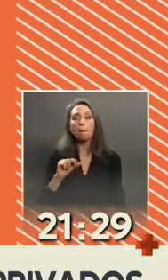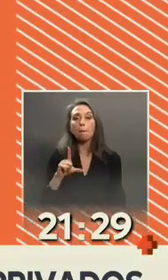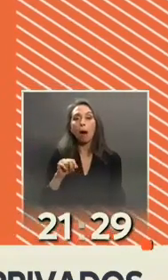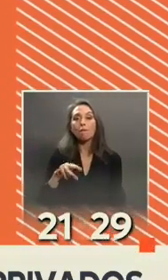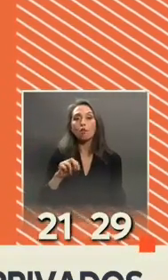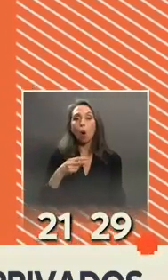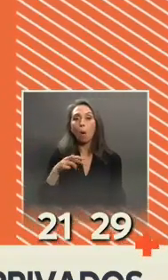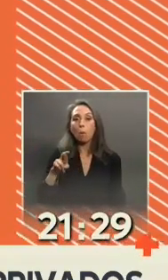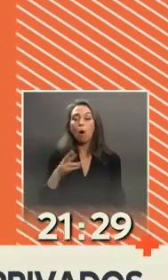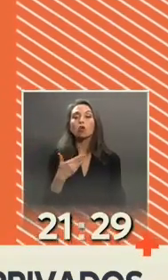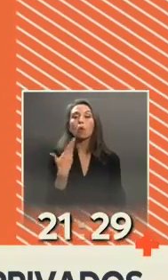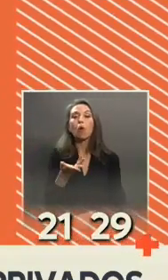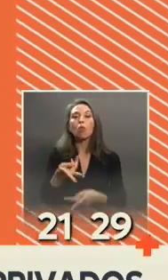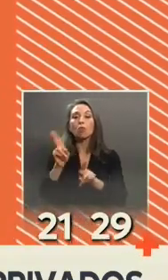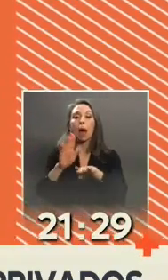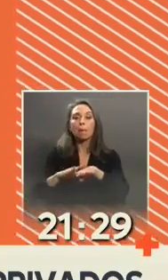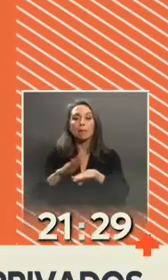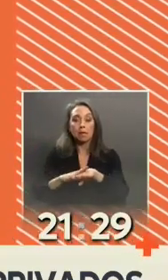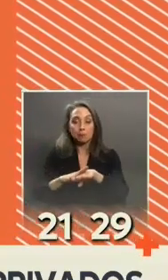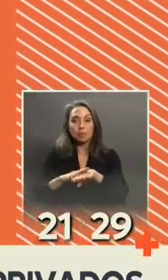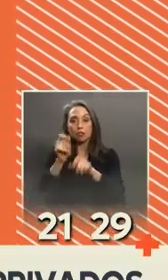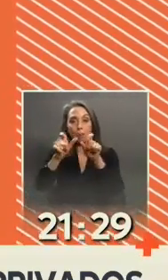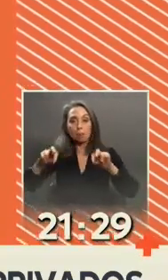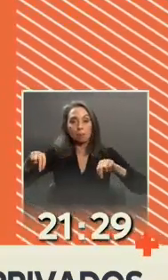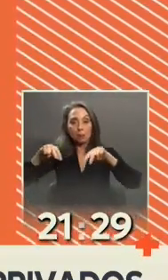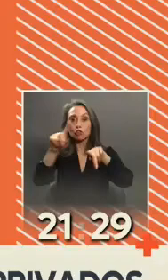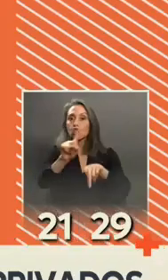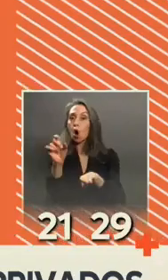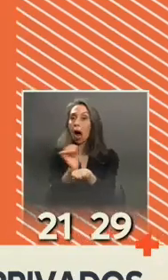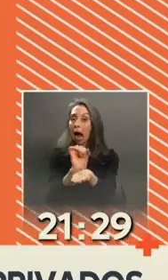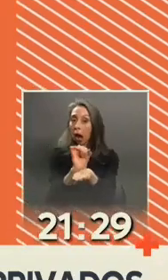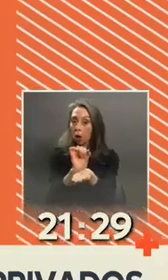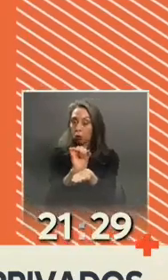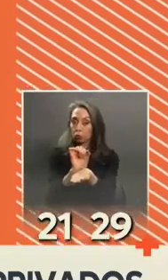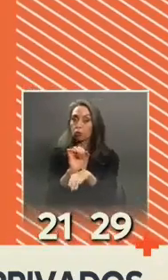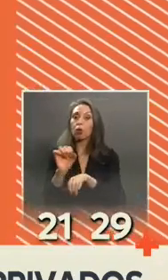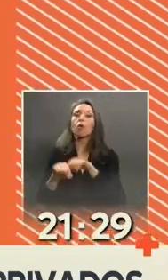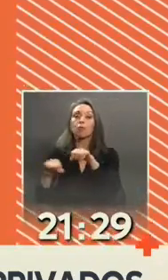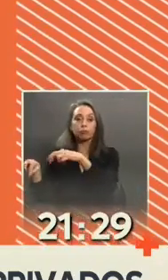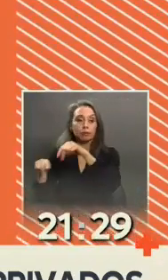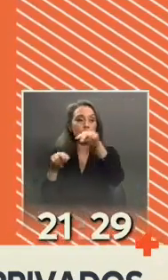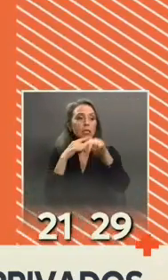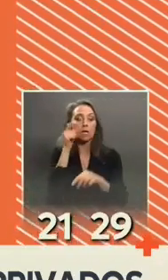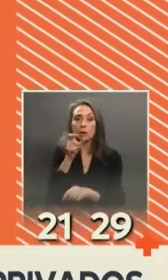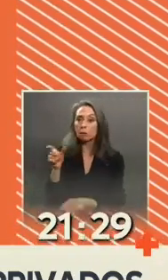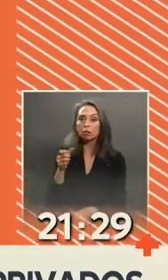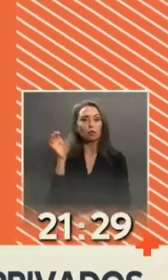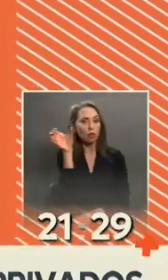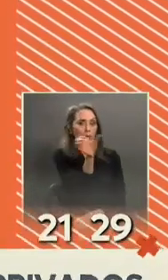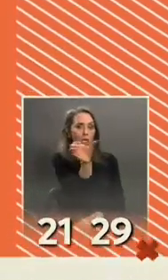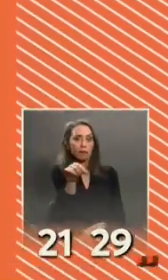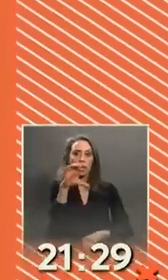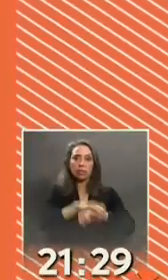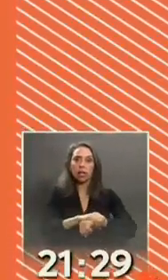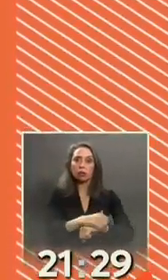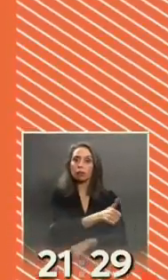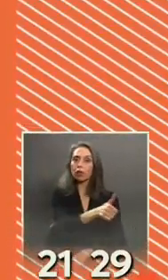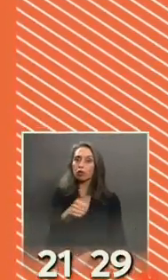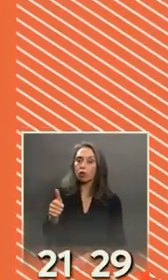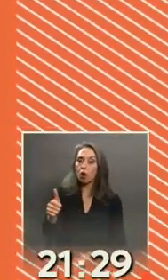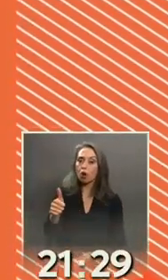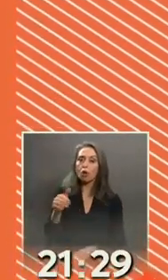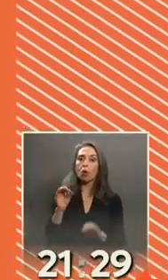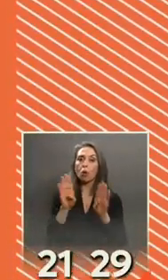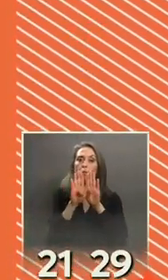debe otorgarse acceso no motorizado a estos lugares. Detuvieron a toda esta gente en la entrada